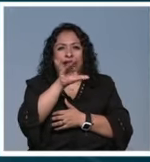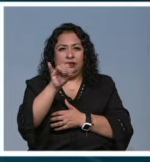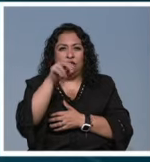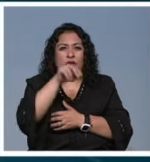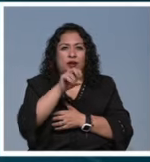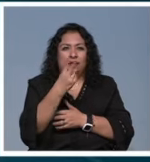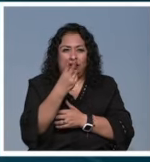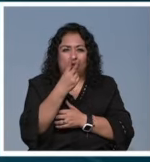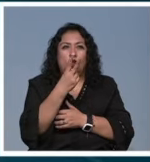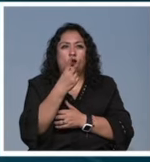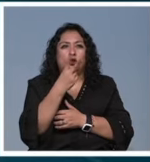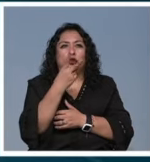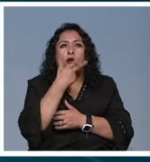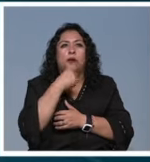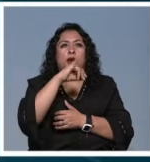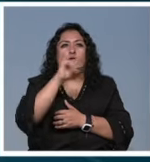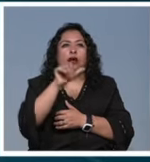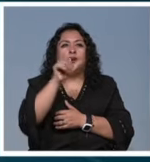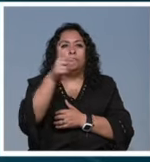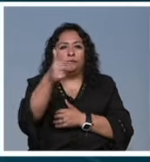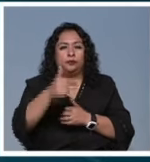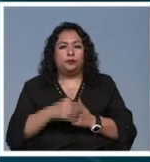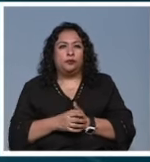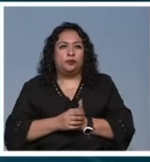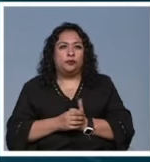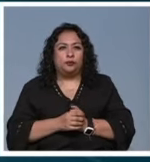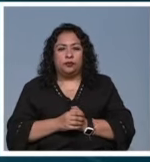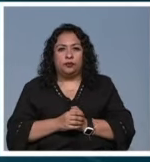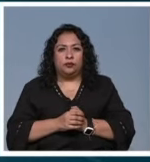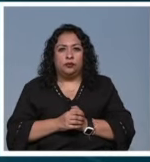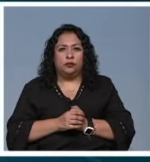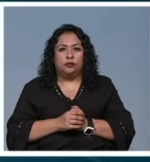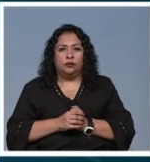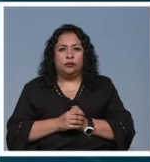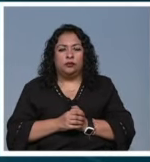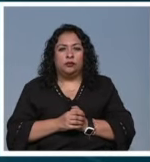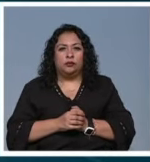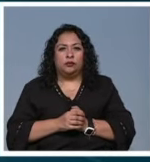Noticias 22, José Antonio Hernández.